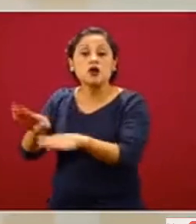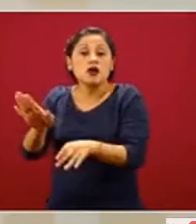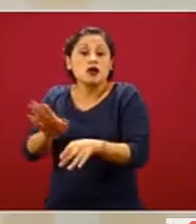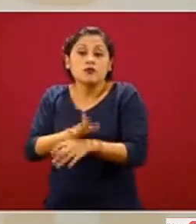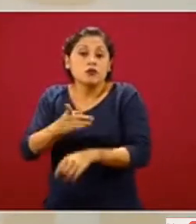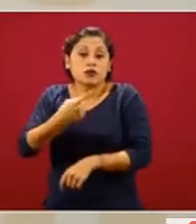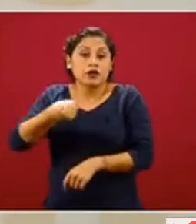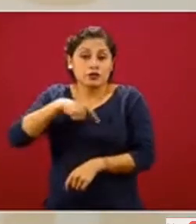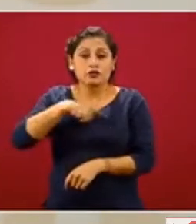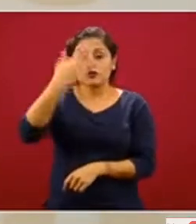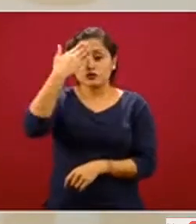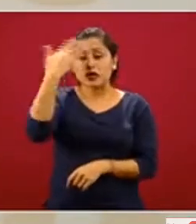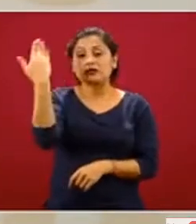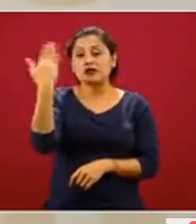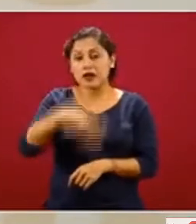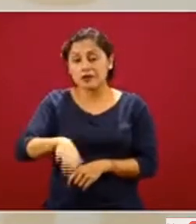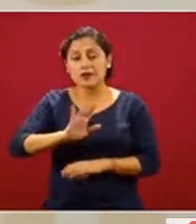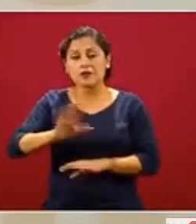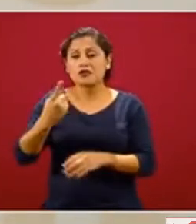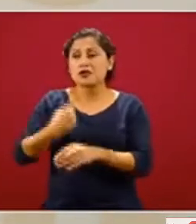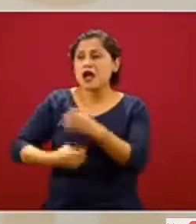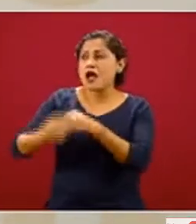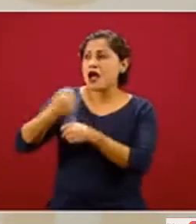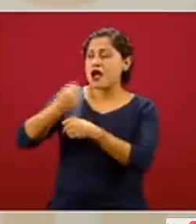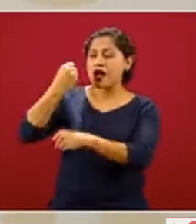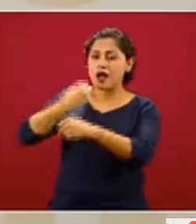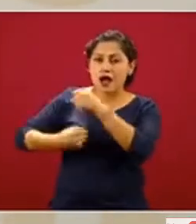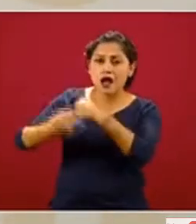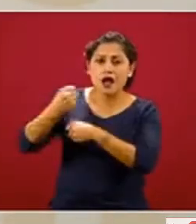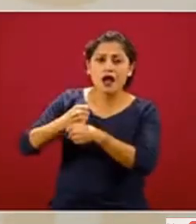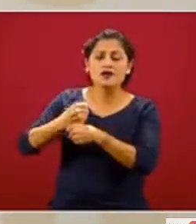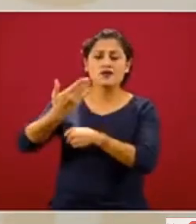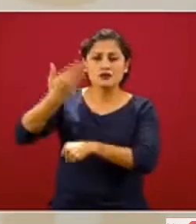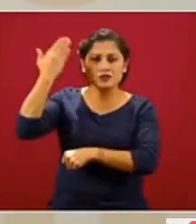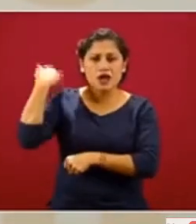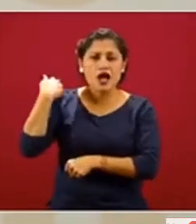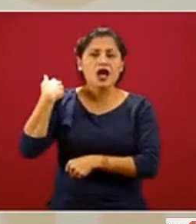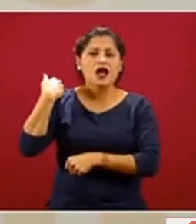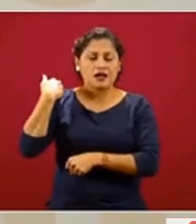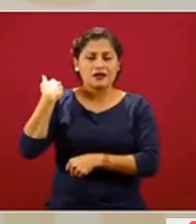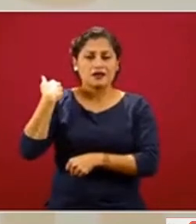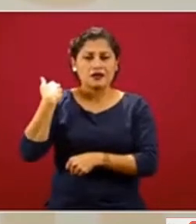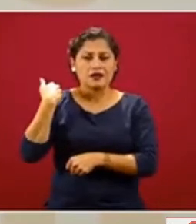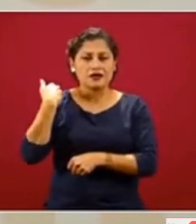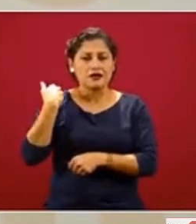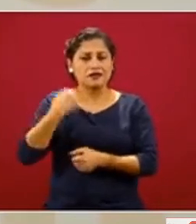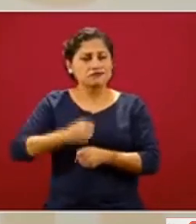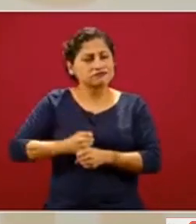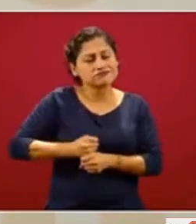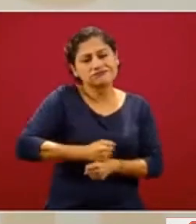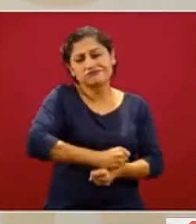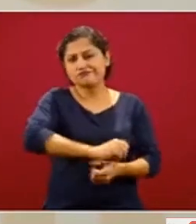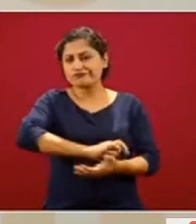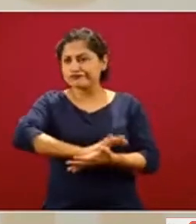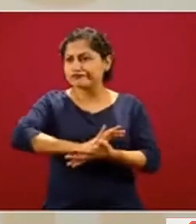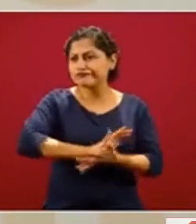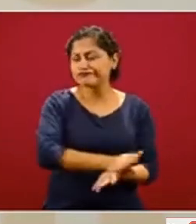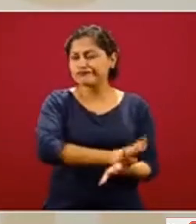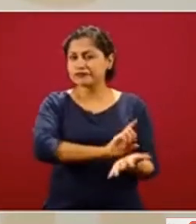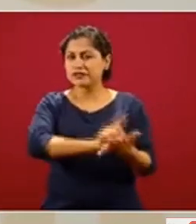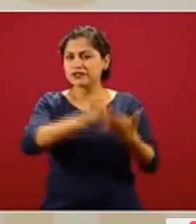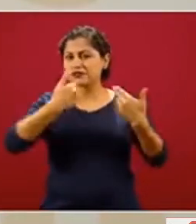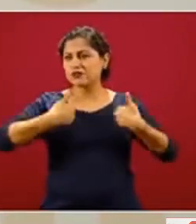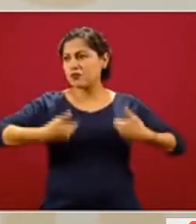que ha sido ya por muchos años víctima de abusos, de violación de los derechos humanos, de impunidad, de